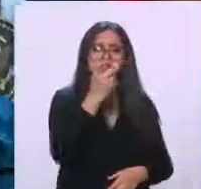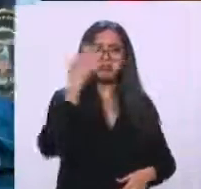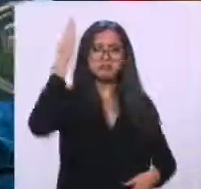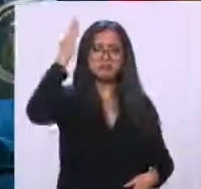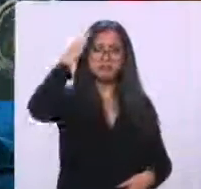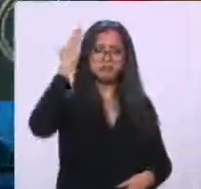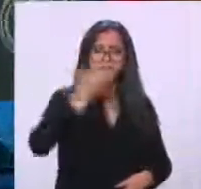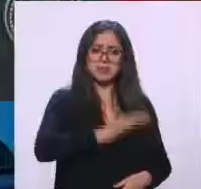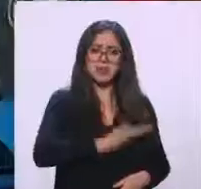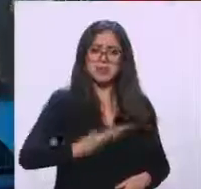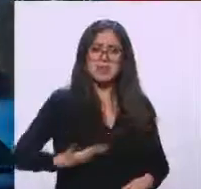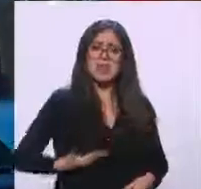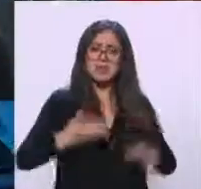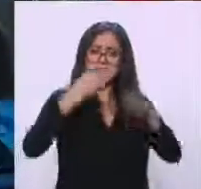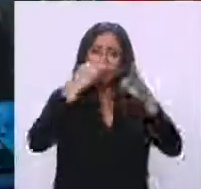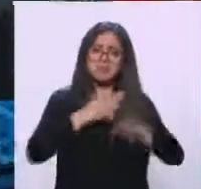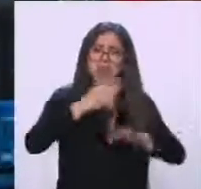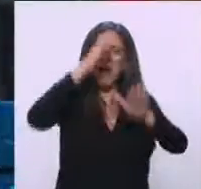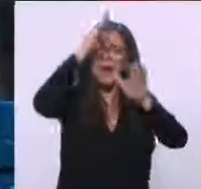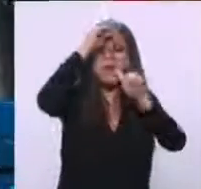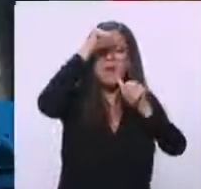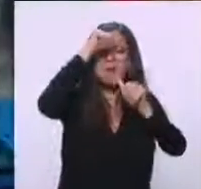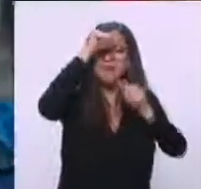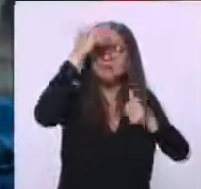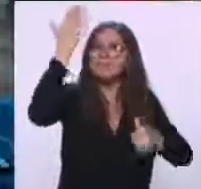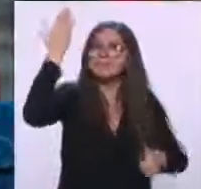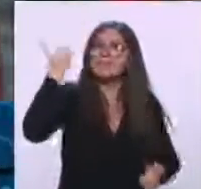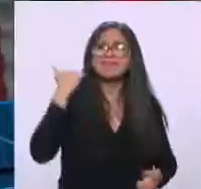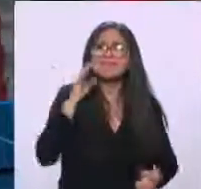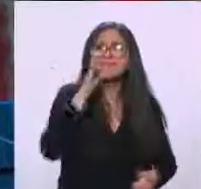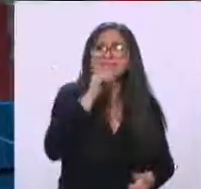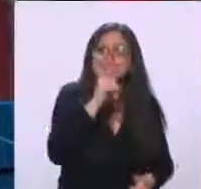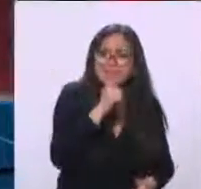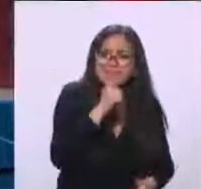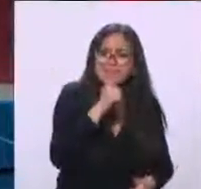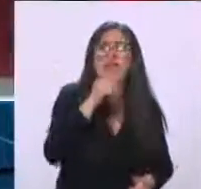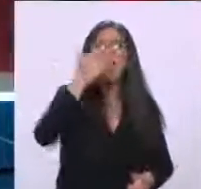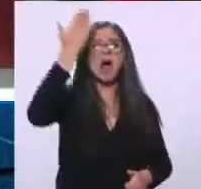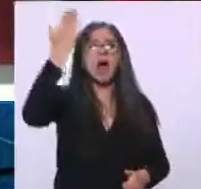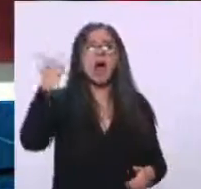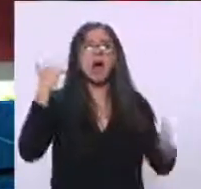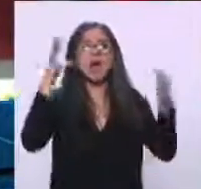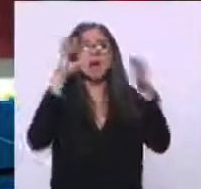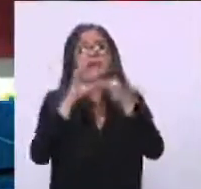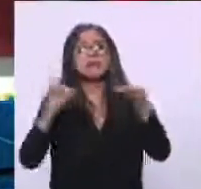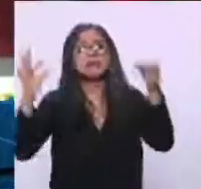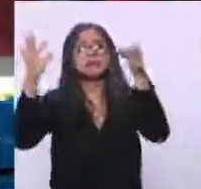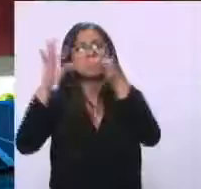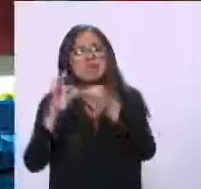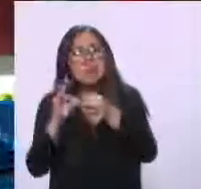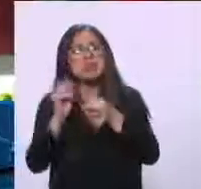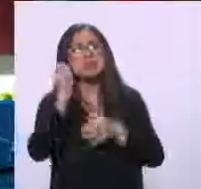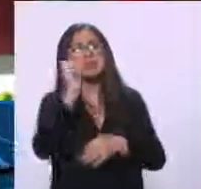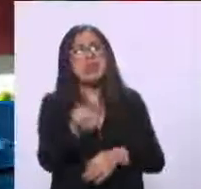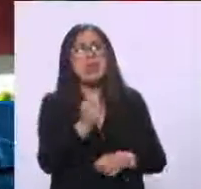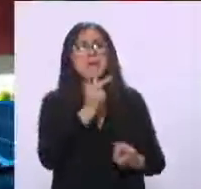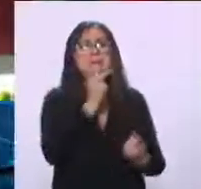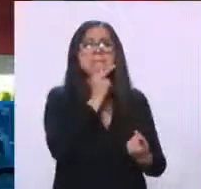dos países. La narrativa mediática también insistía mucho en el pasado, en aquellas frases